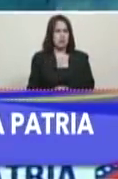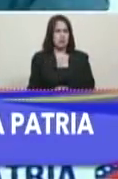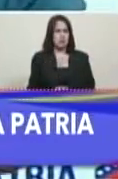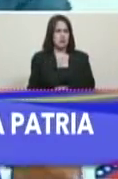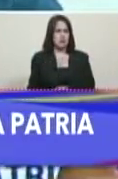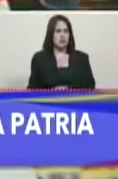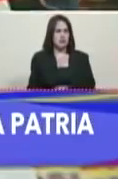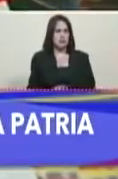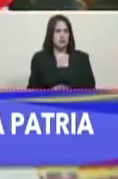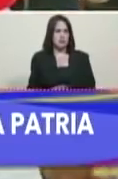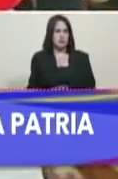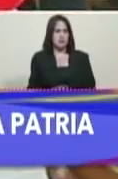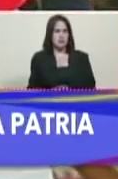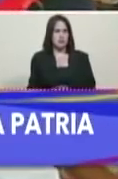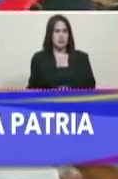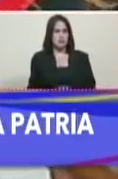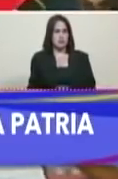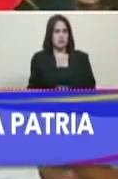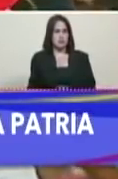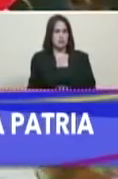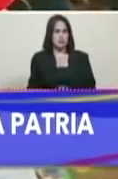Ayer cumplió años.